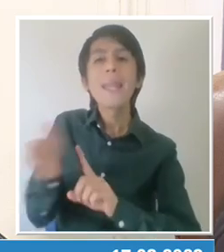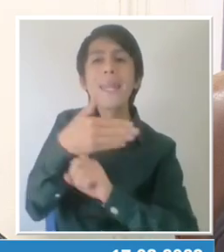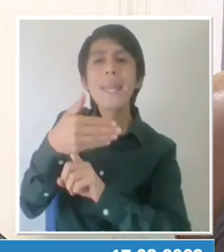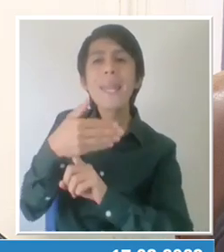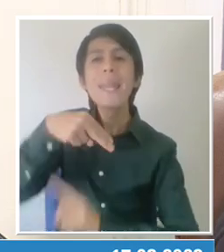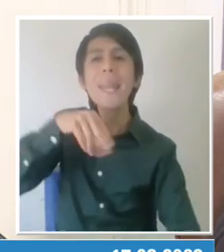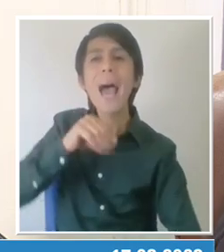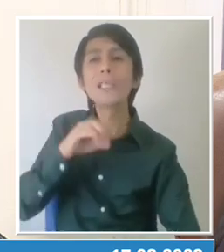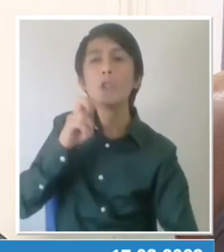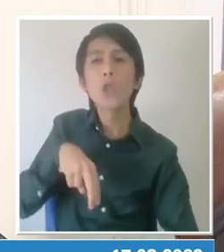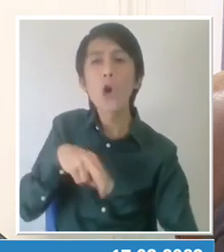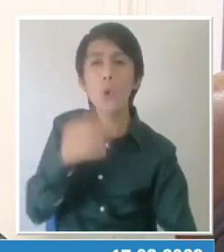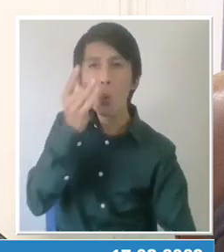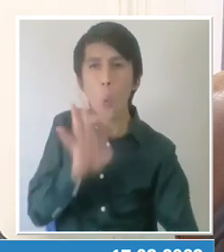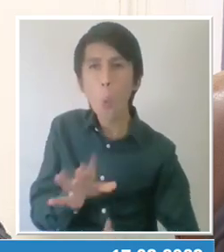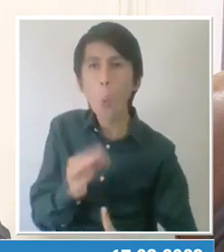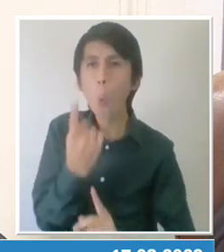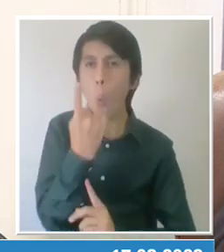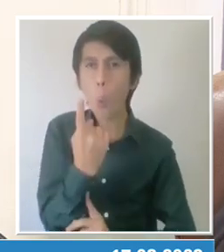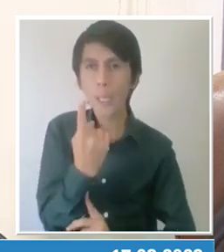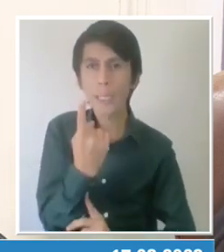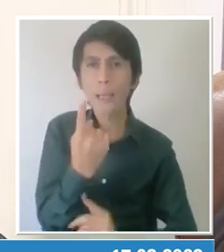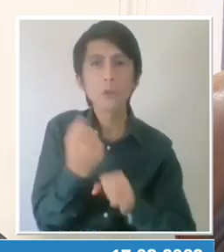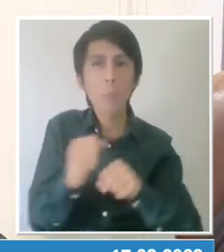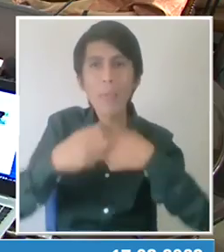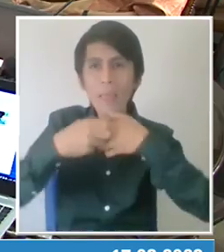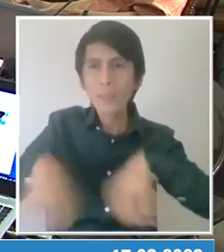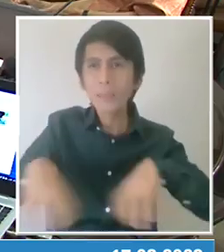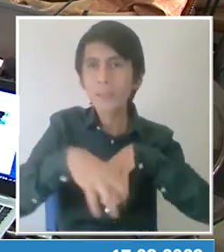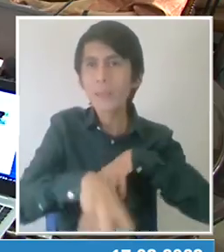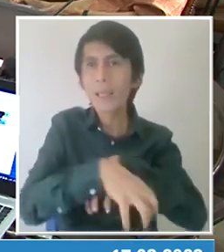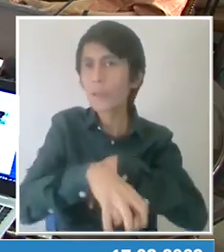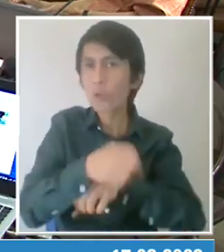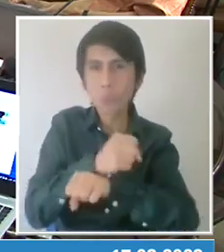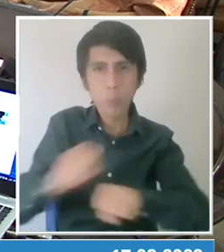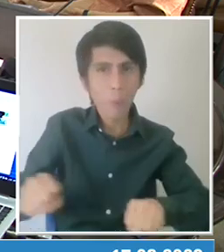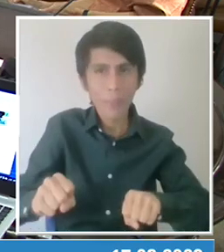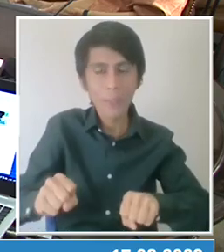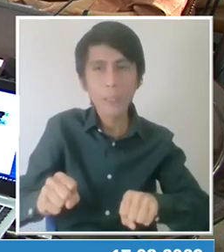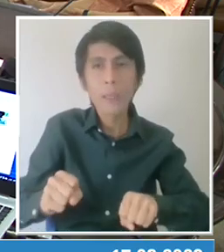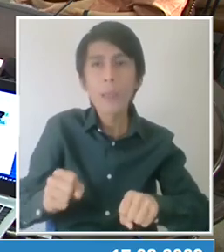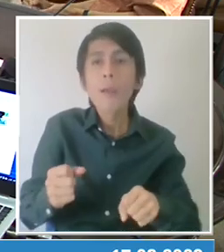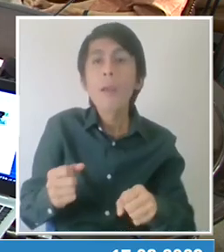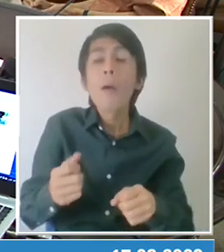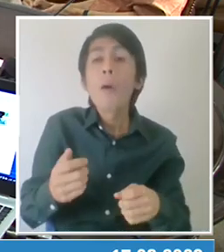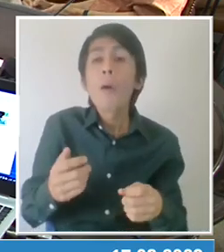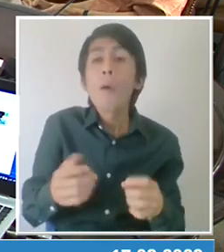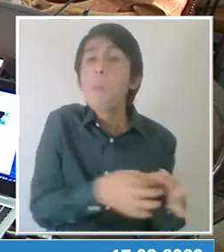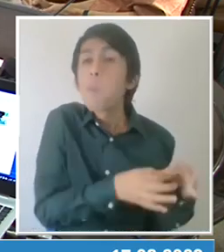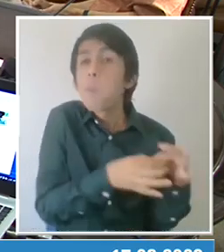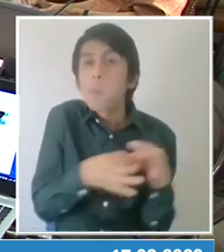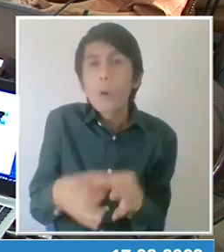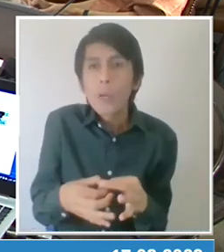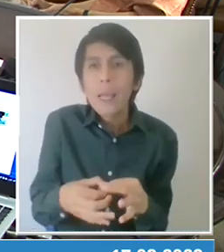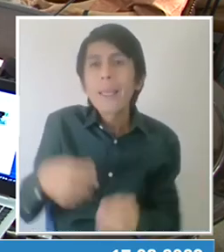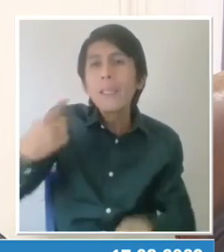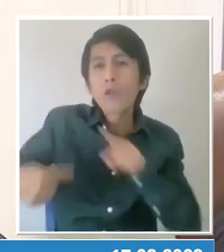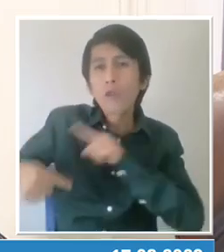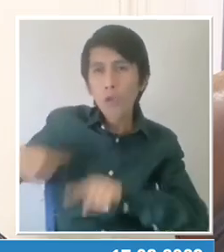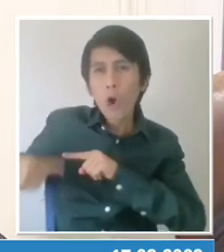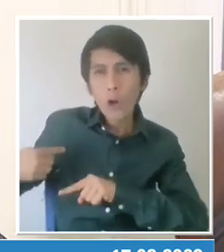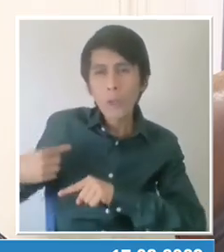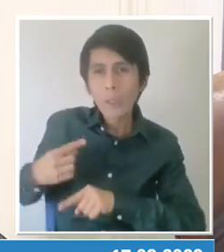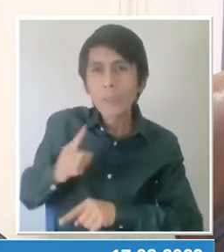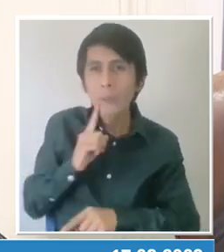indisoluble, fruto de esta trayectoria histórica que ya he destacado. Voy a hacer algunos acentos en unos minutos